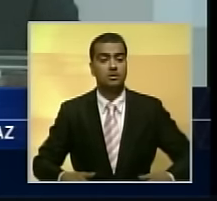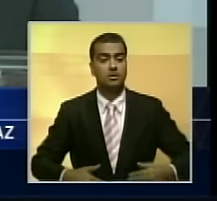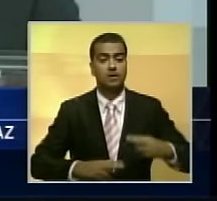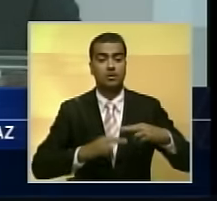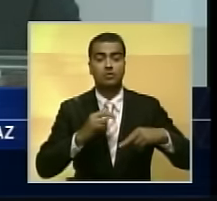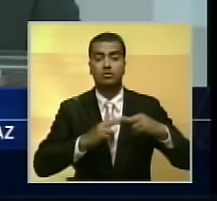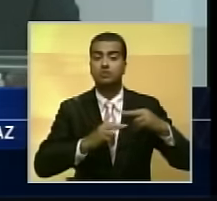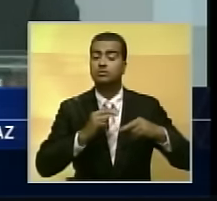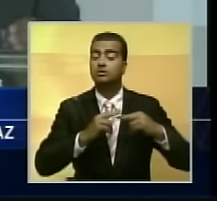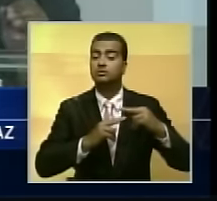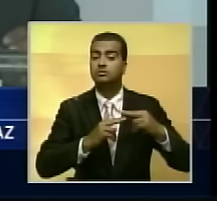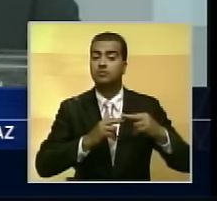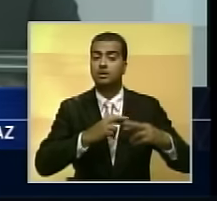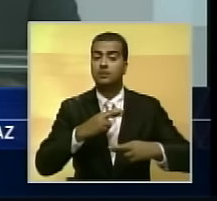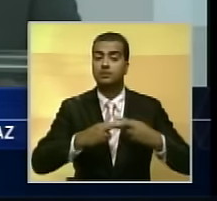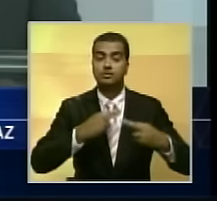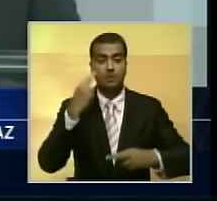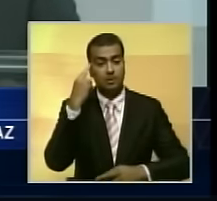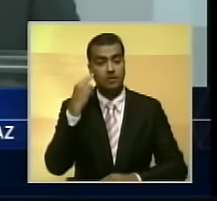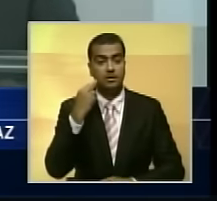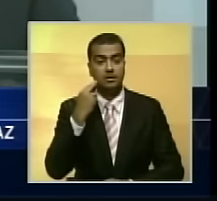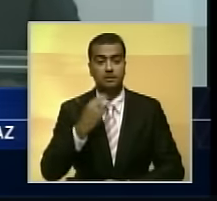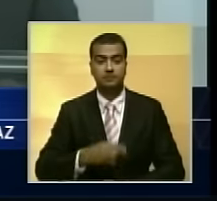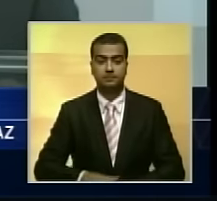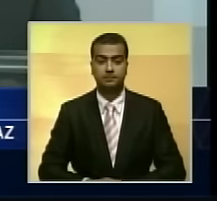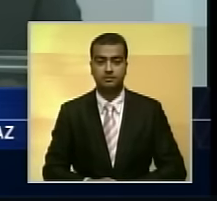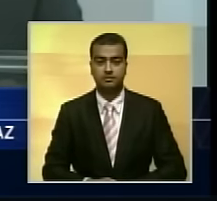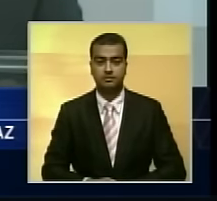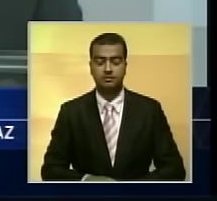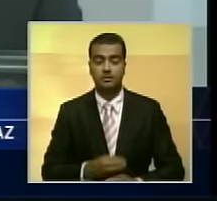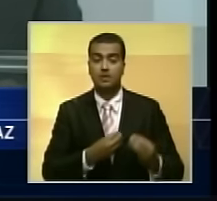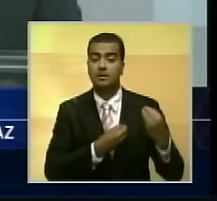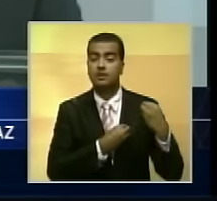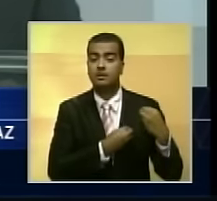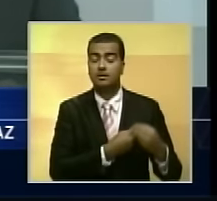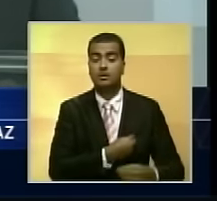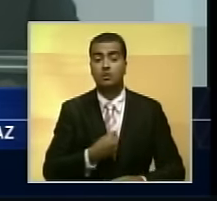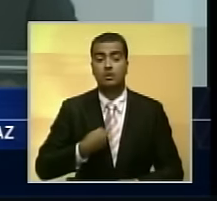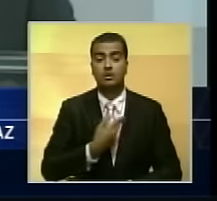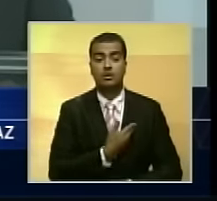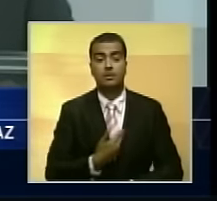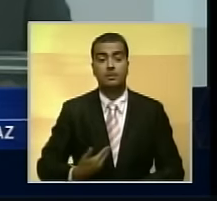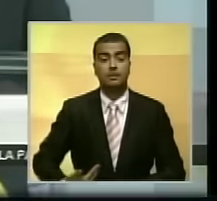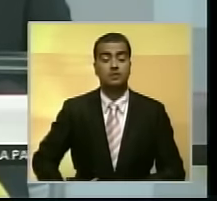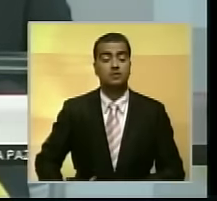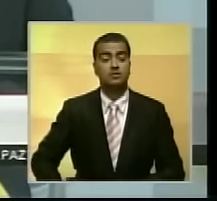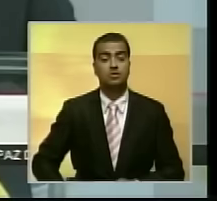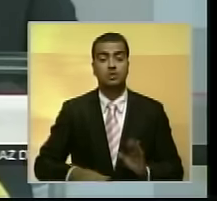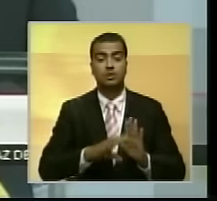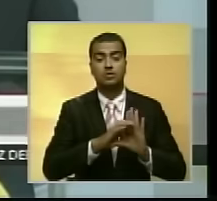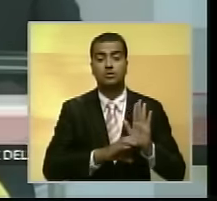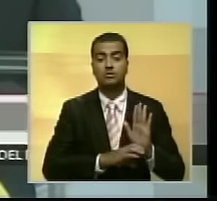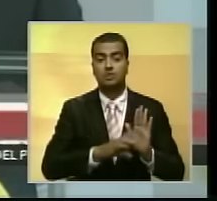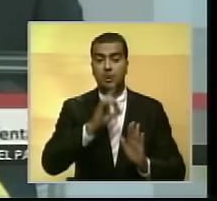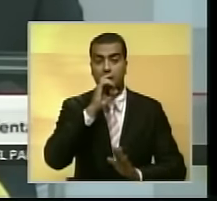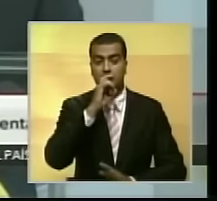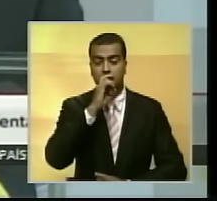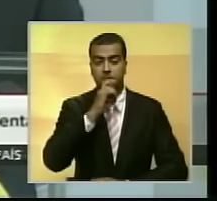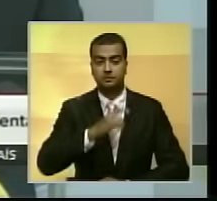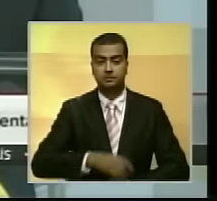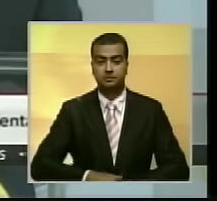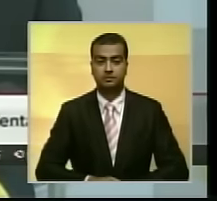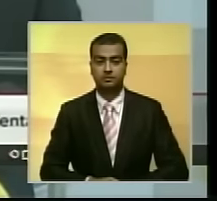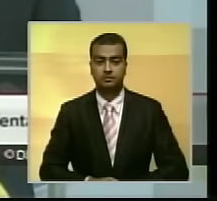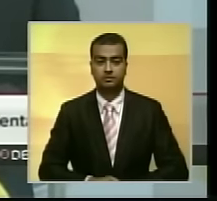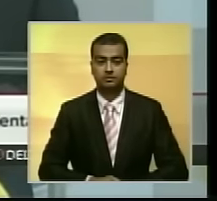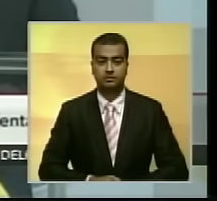construcción de la revolución bolivariana que dirige nuestro presidente constitucional, Nicolás